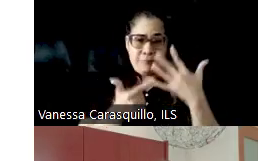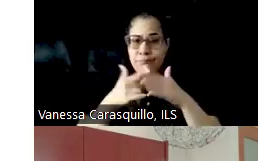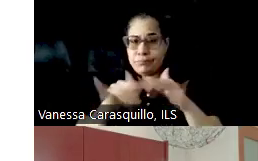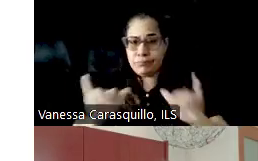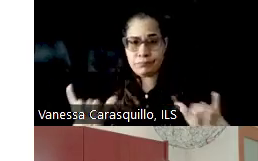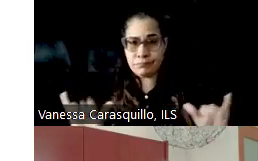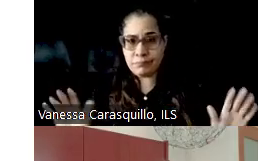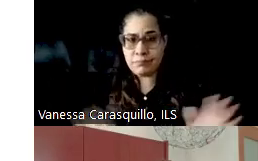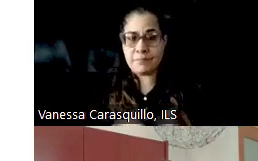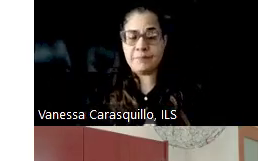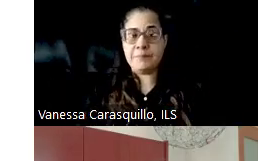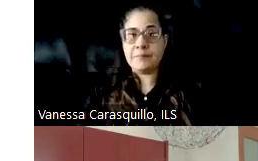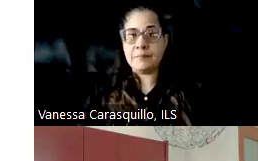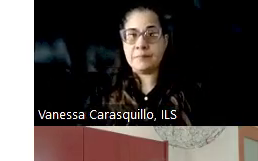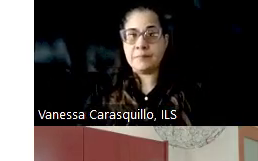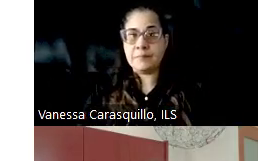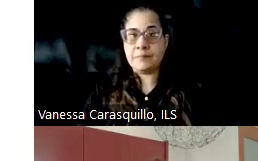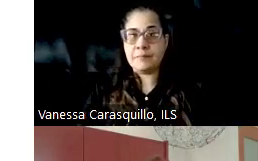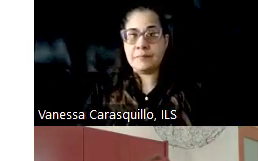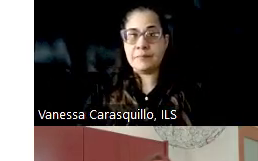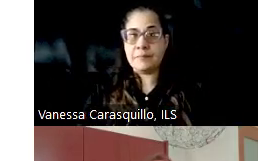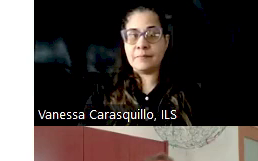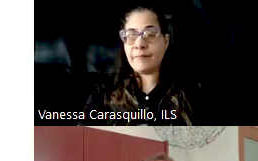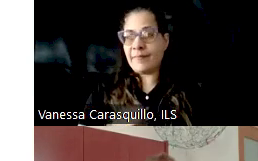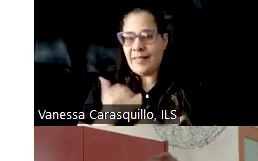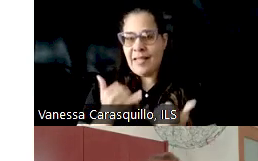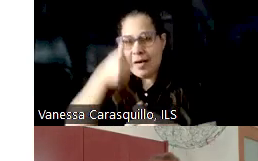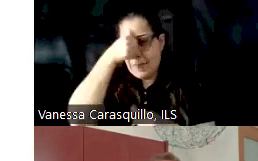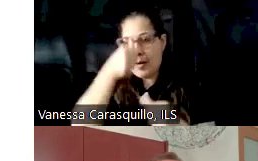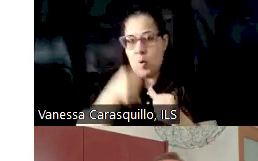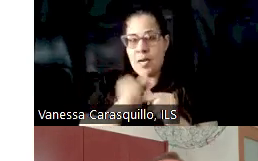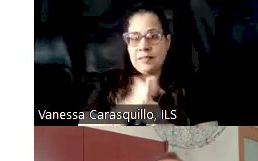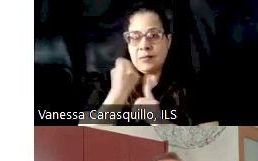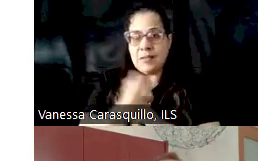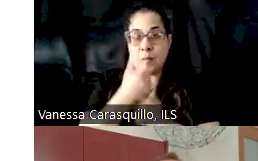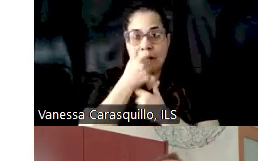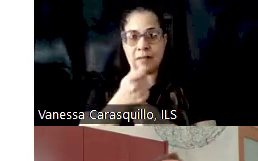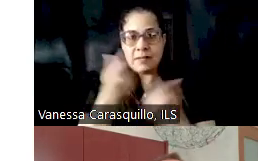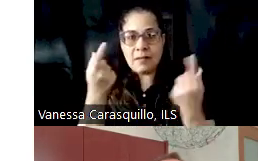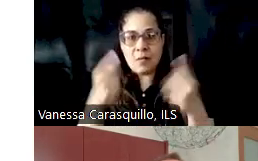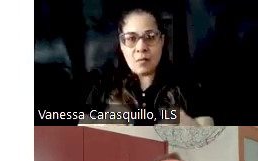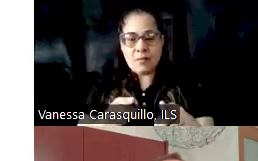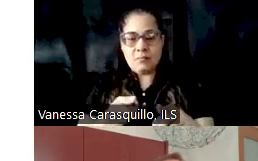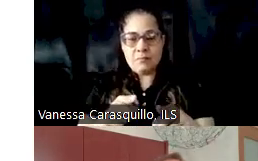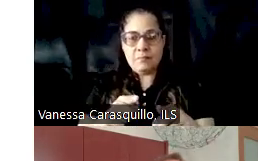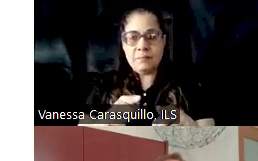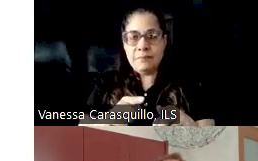Y como acabo de recordar un caso bien interesante que me ocurrió con un niño,